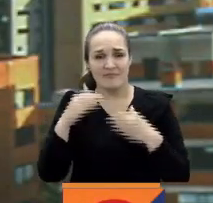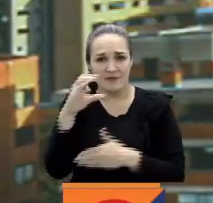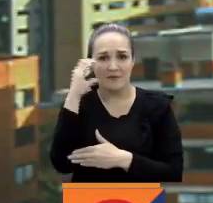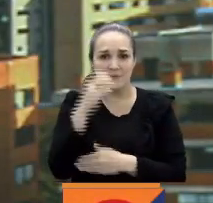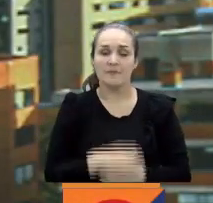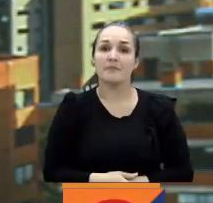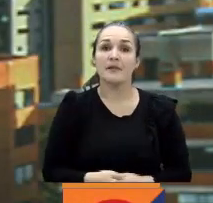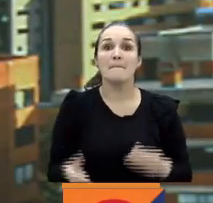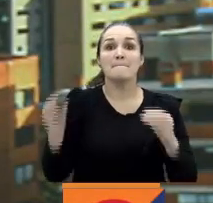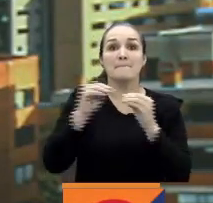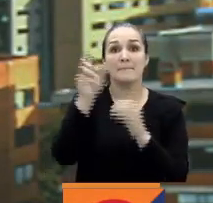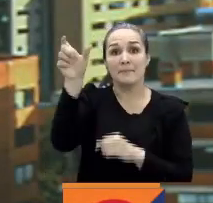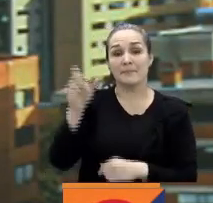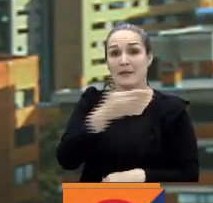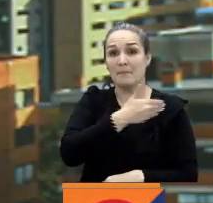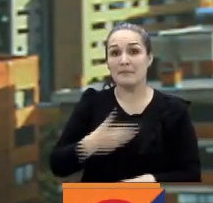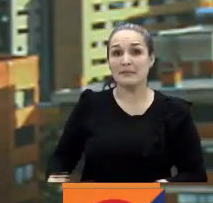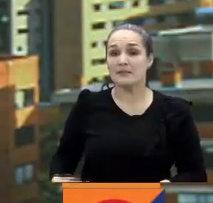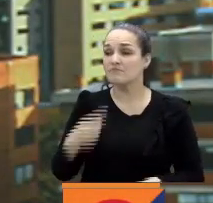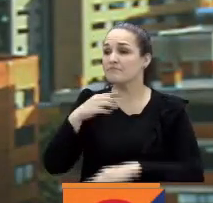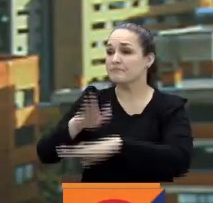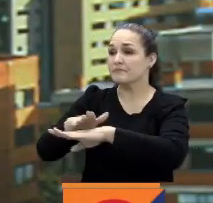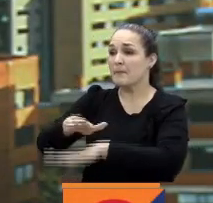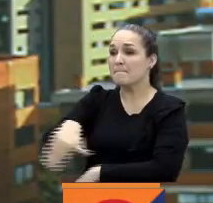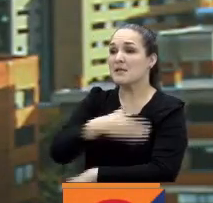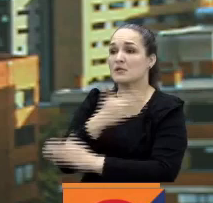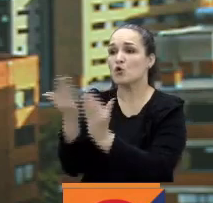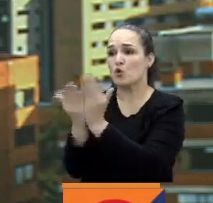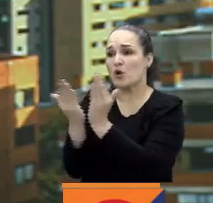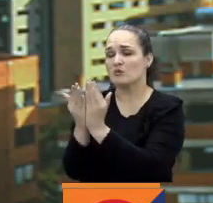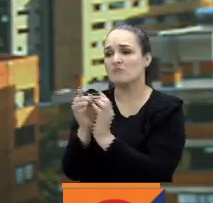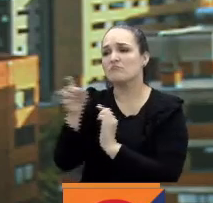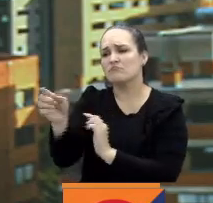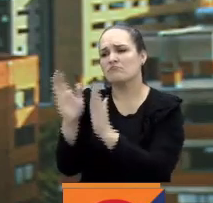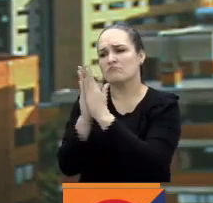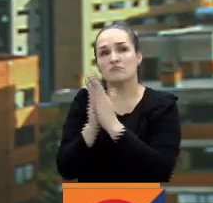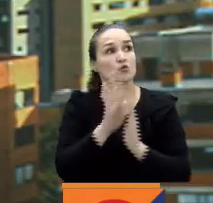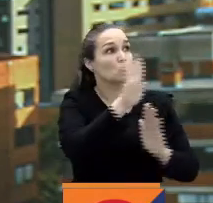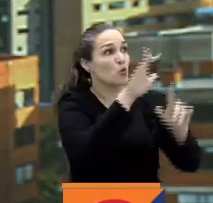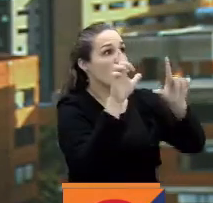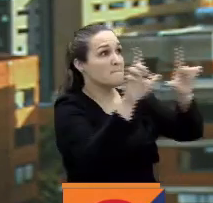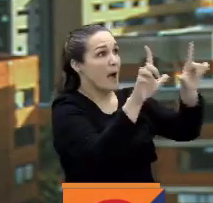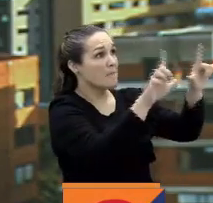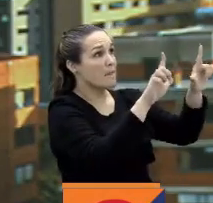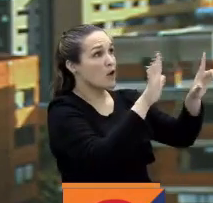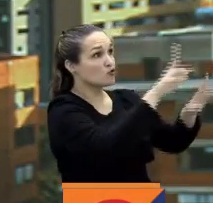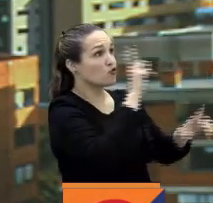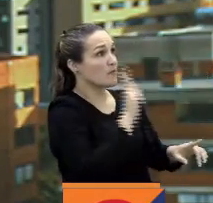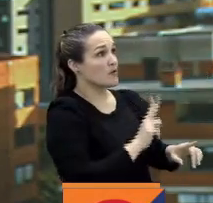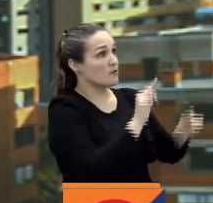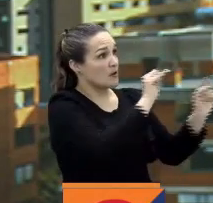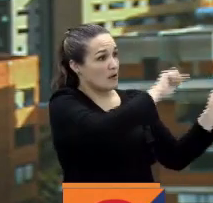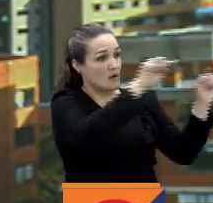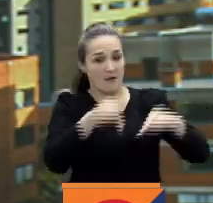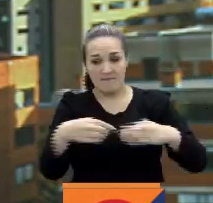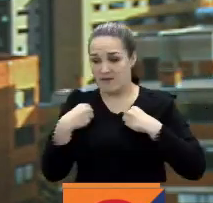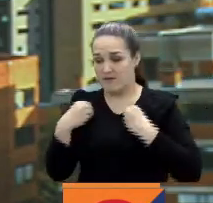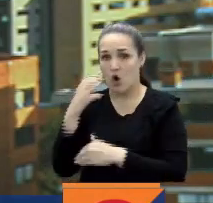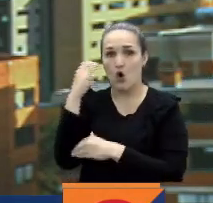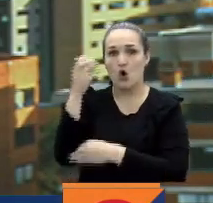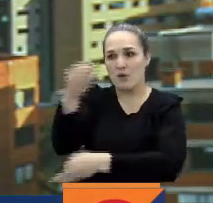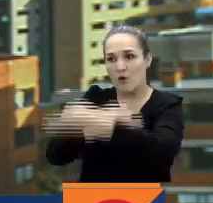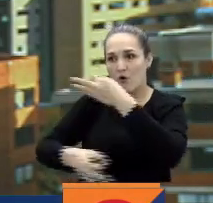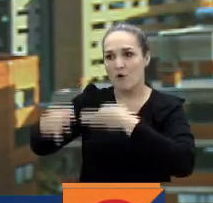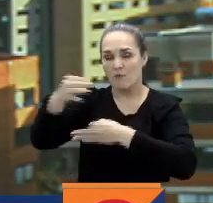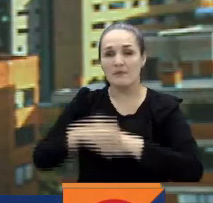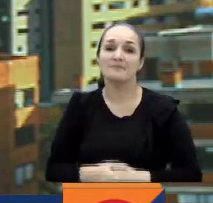presidente también le pidió al ministro de Educación que se puedan homologar los títulos de los venezolanos que viven en nuestro país para que puedan trabajar.